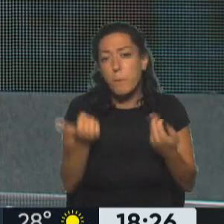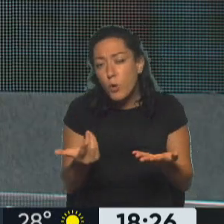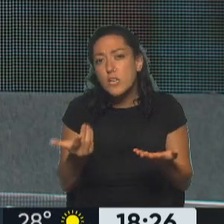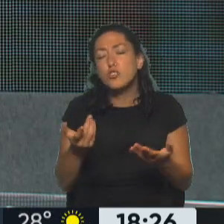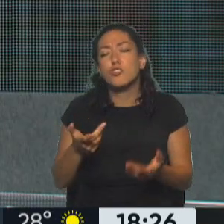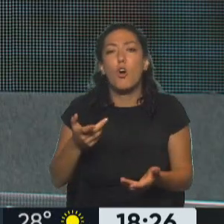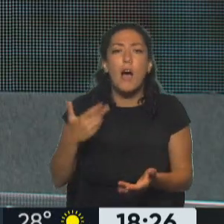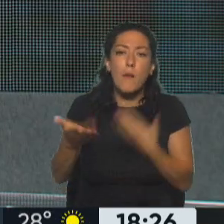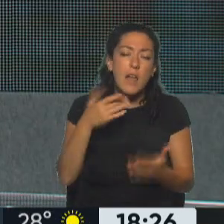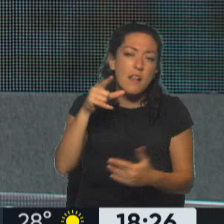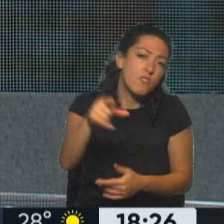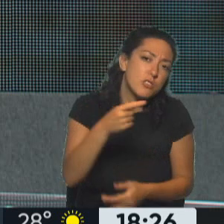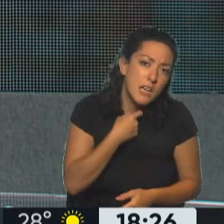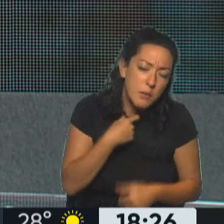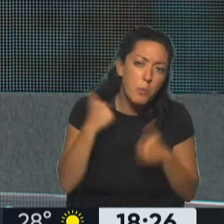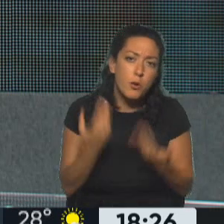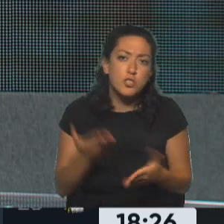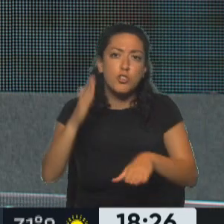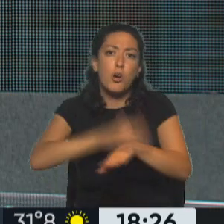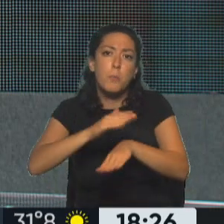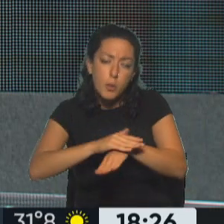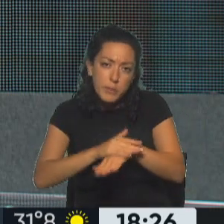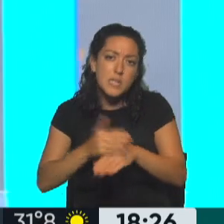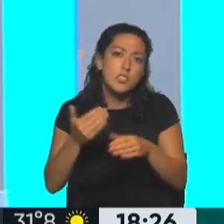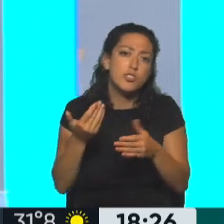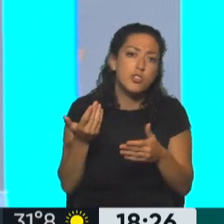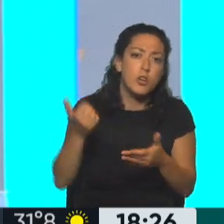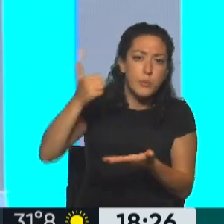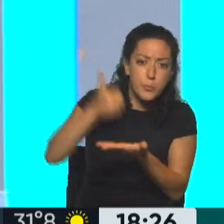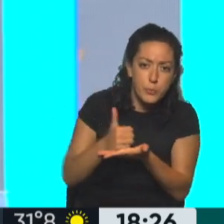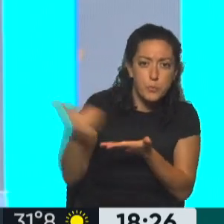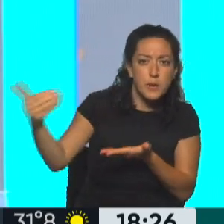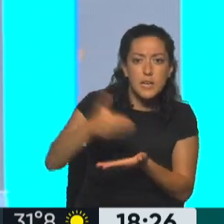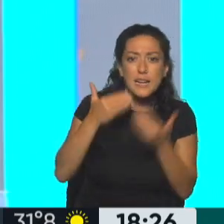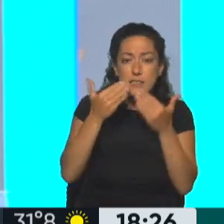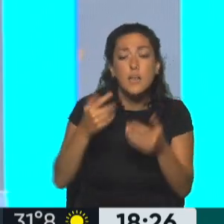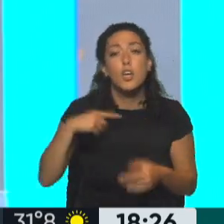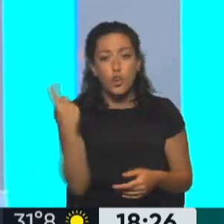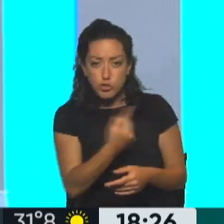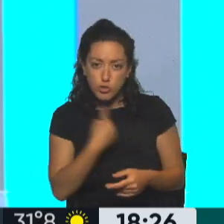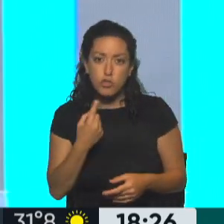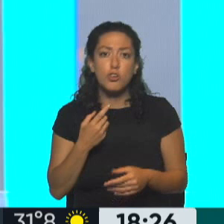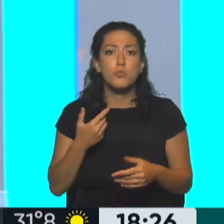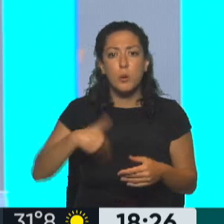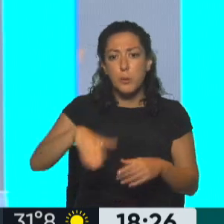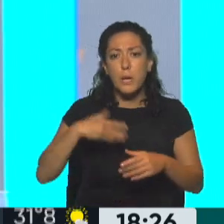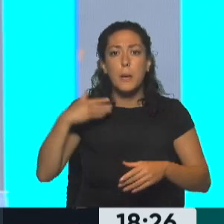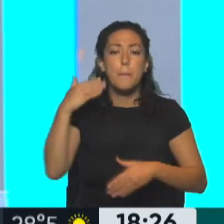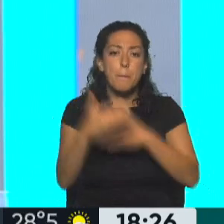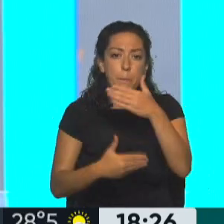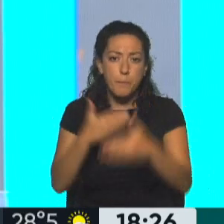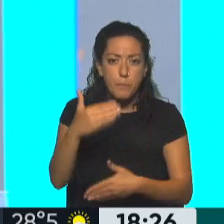le agradecemos su compromiso y su disposición. No, gracias Horacio. Nosotros vamos a llevar un proceso